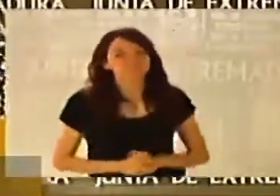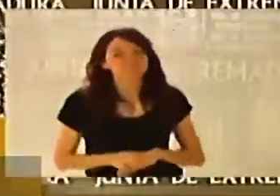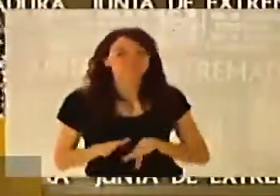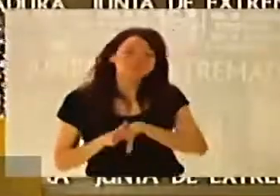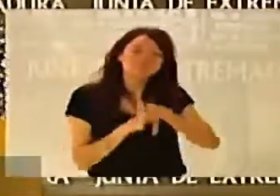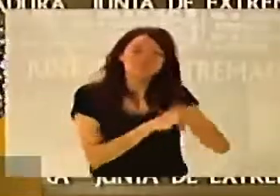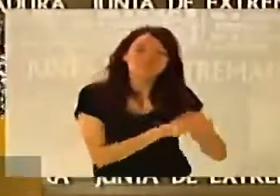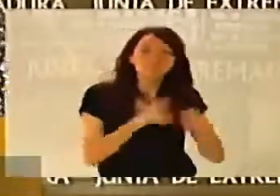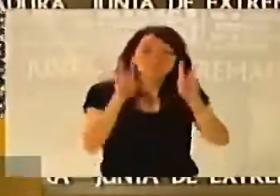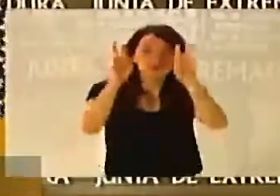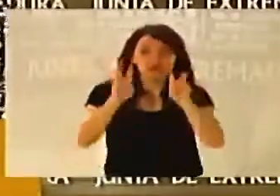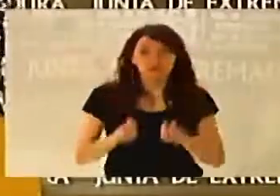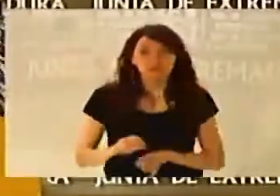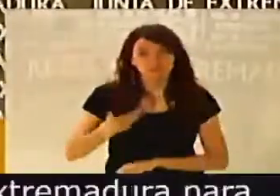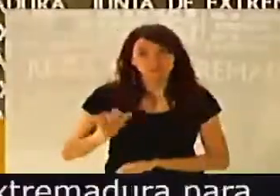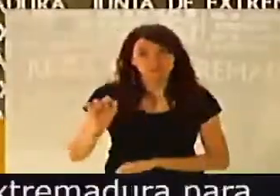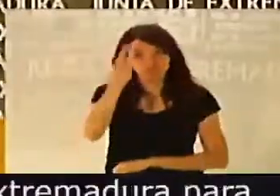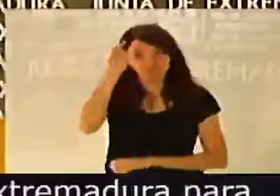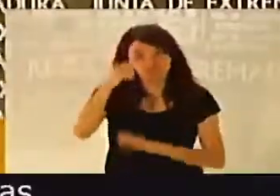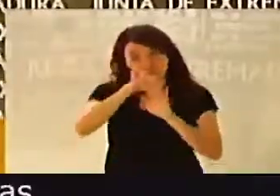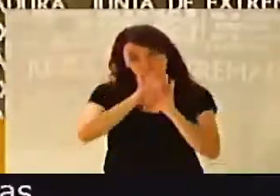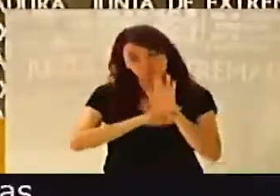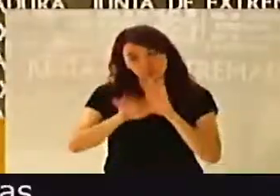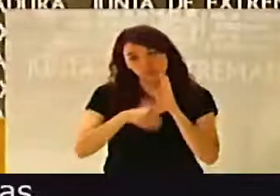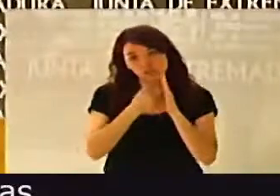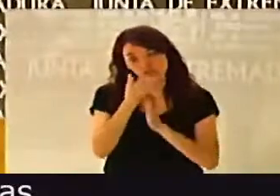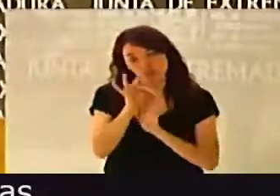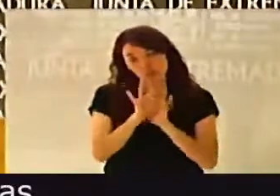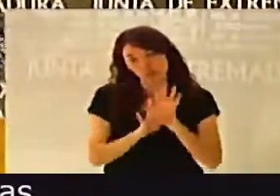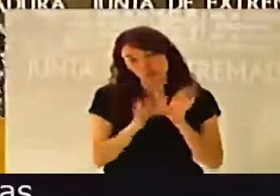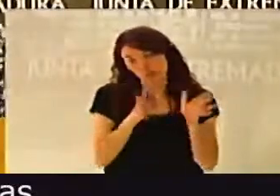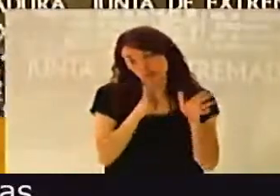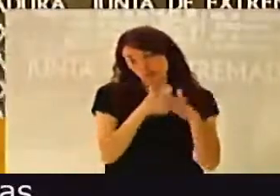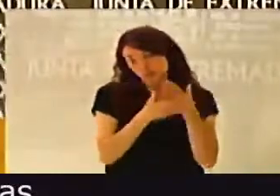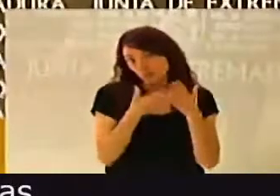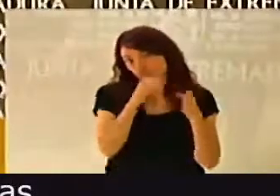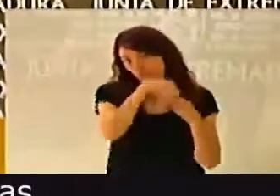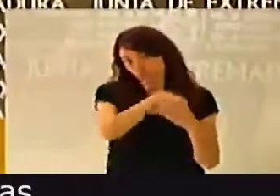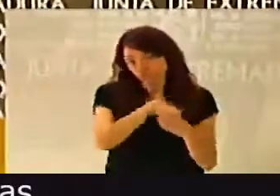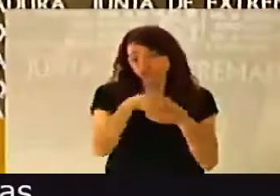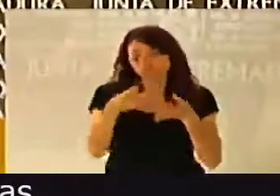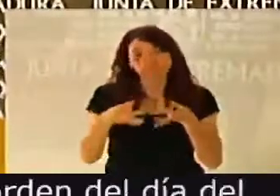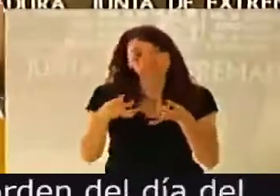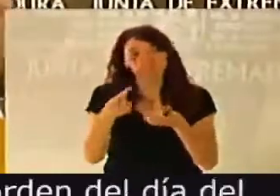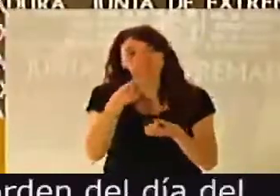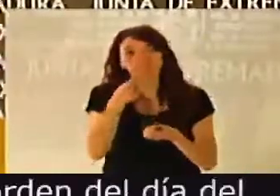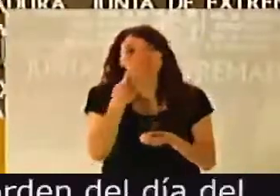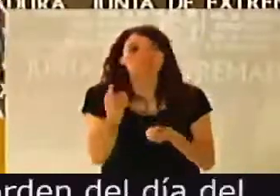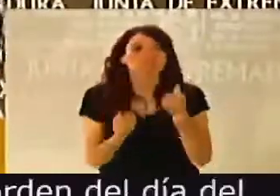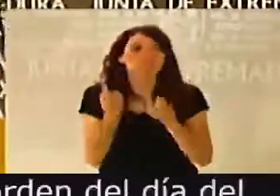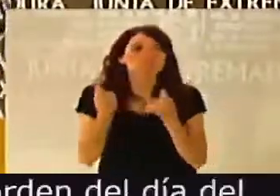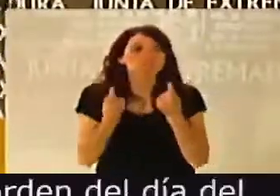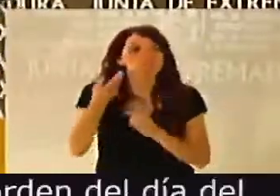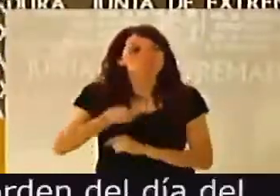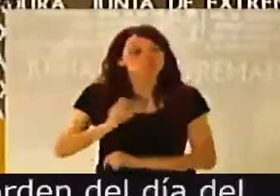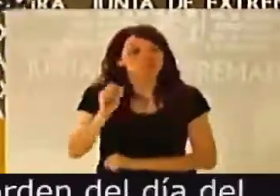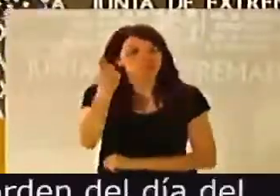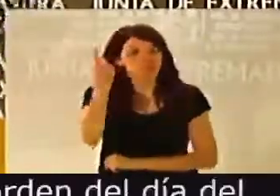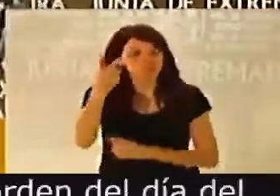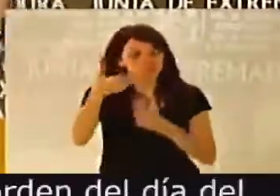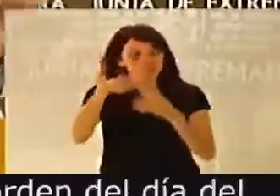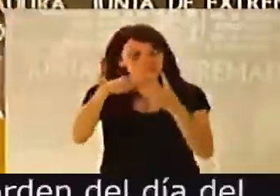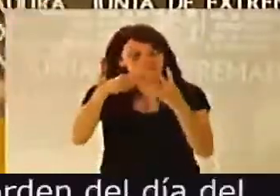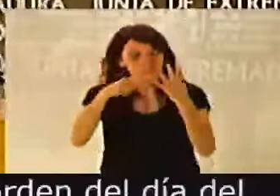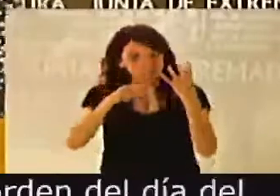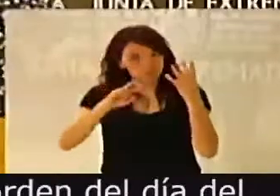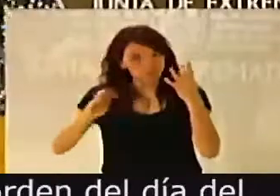a los asuntos más importantes que forman parte hoy del orden del día del Consejo de Gobierno, siempre señalo aquellos más importantes, ¿no?, a objetos